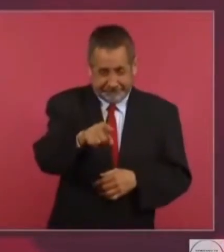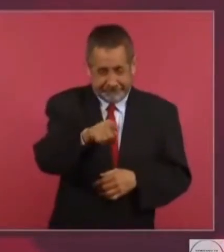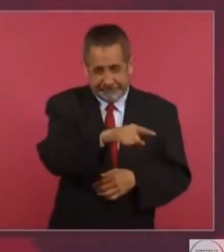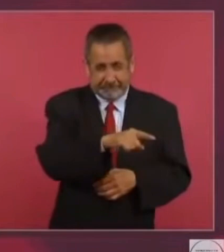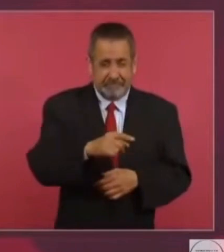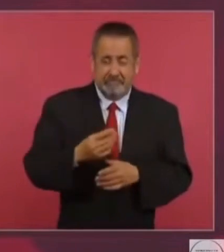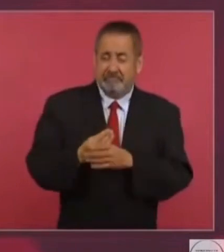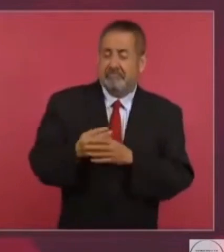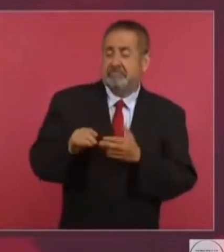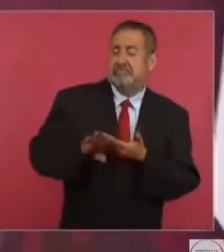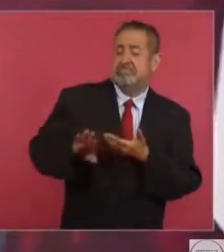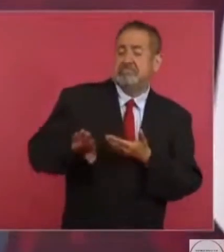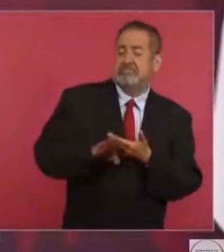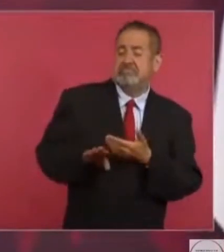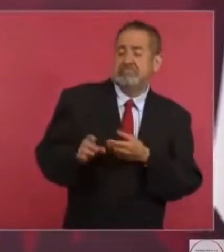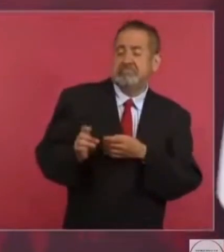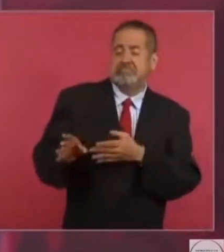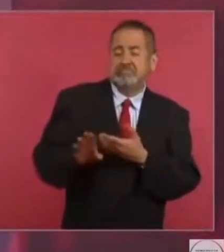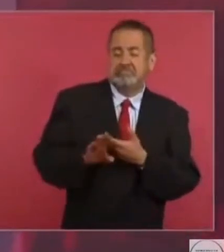clasistas,